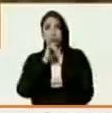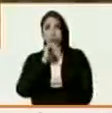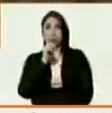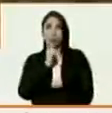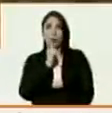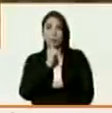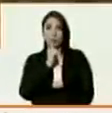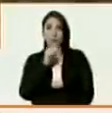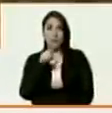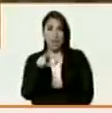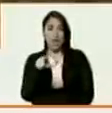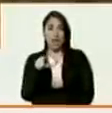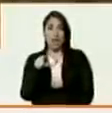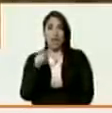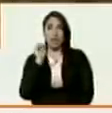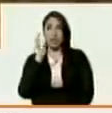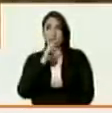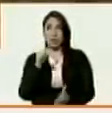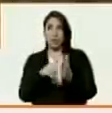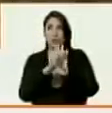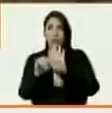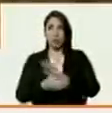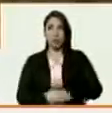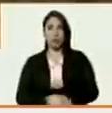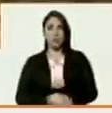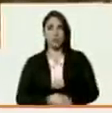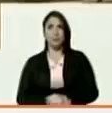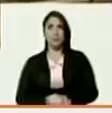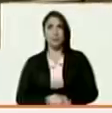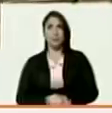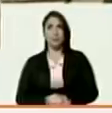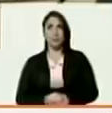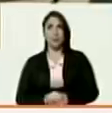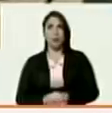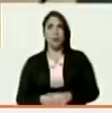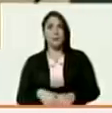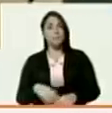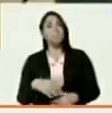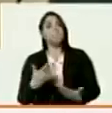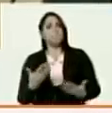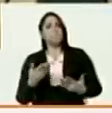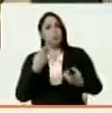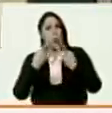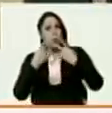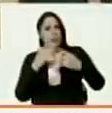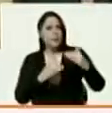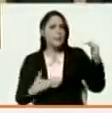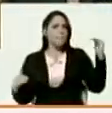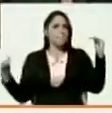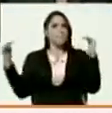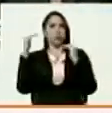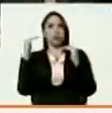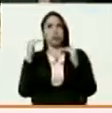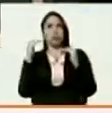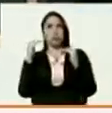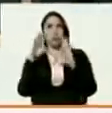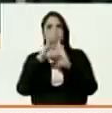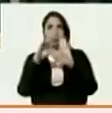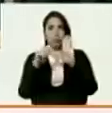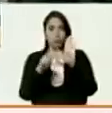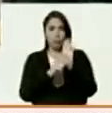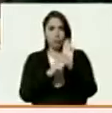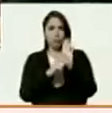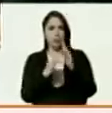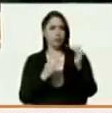Es por ello que la Asamblea Nacional Constituyente, máxima instancia política, constitucional,